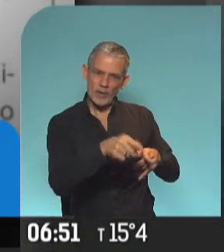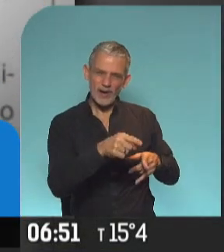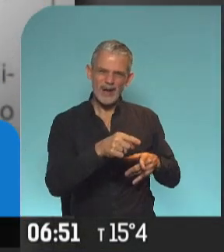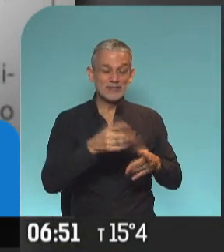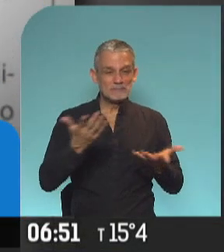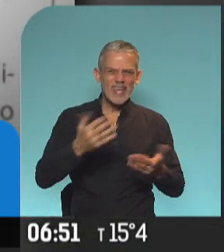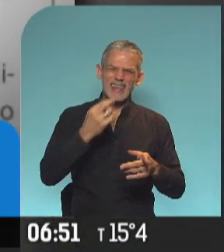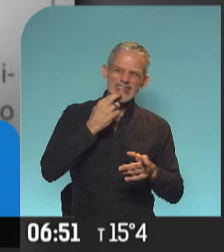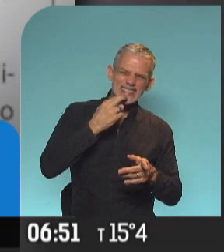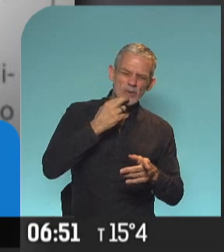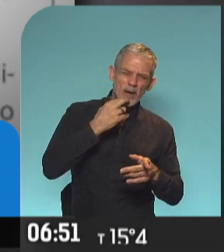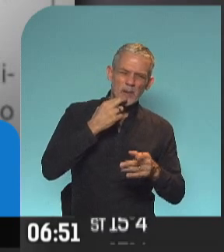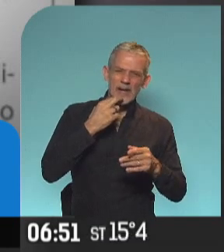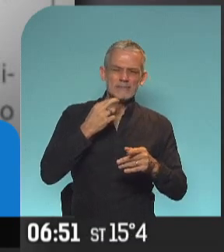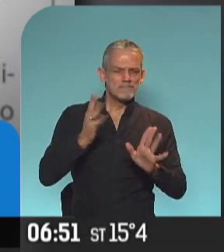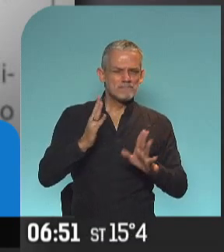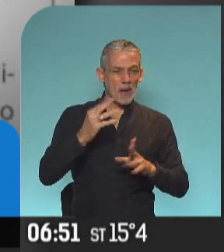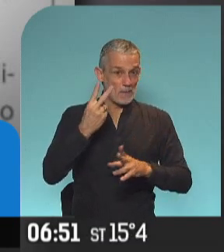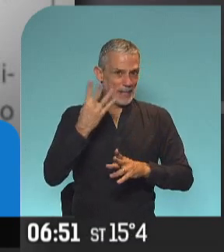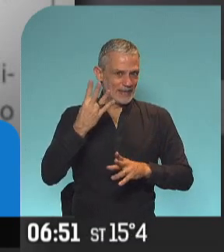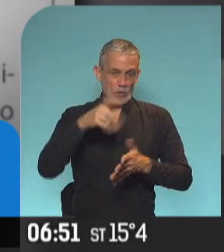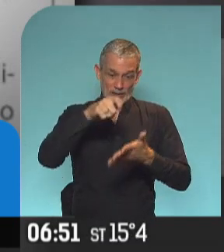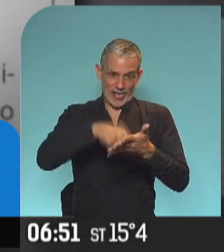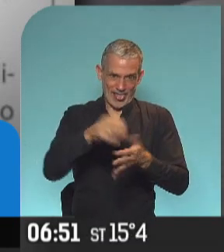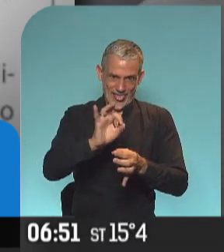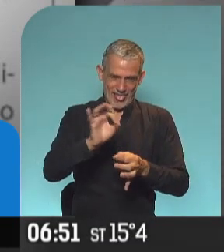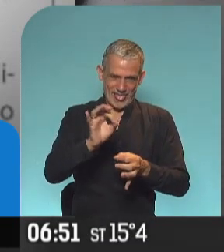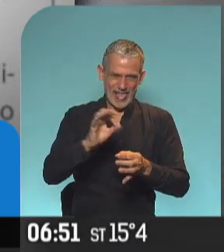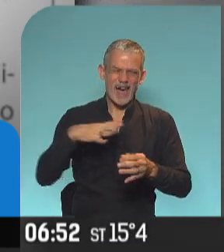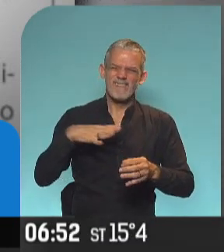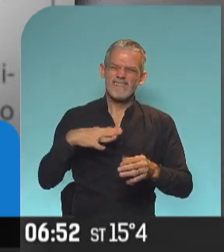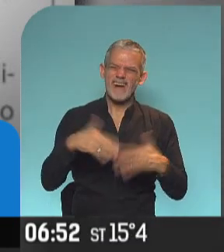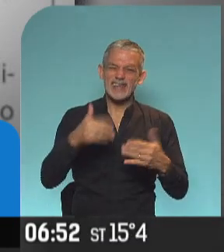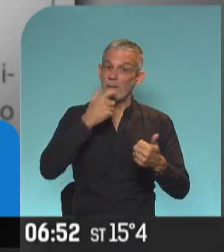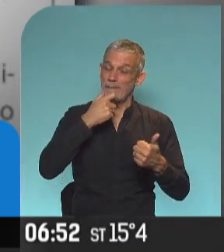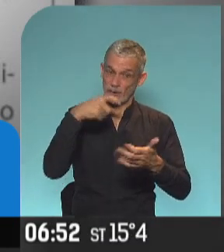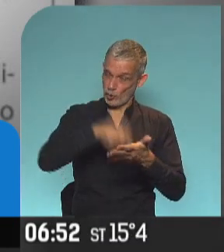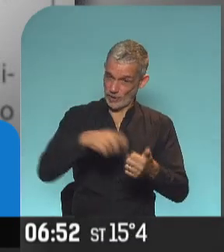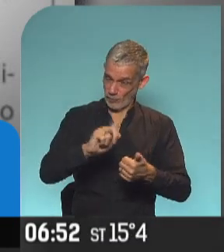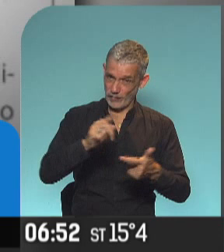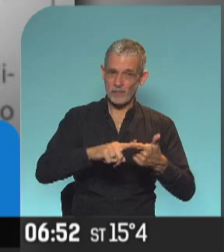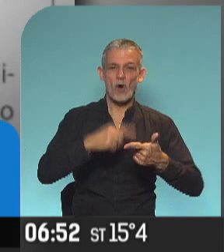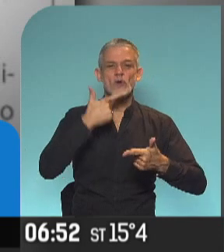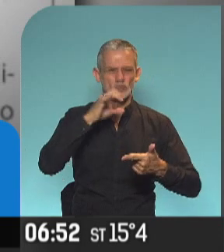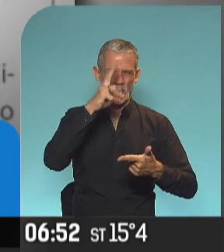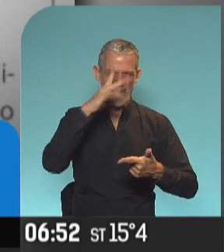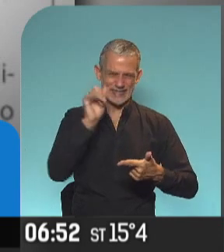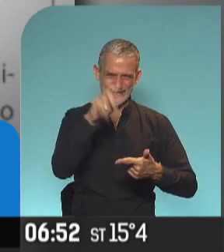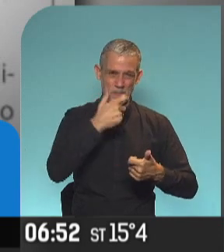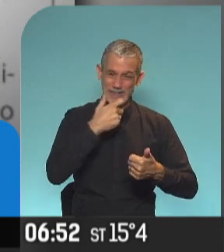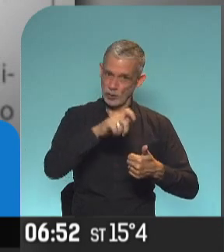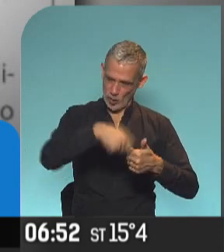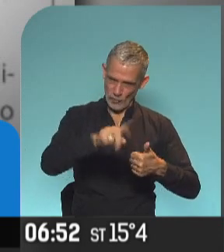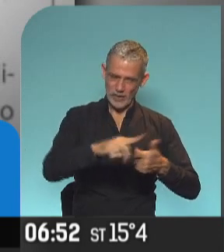19 y no 24. Imaginamos que Rodríguez Larreta, claro, no lo afirmó. ¿Quiénes son los otros? Bueno, Mendoza, Suárez, el gobernador de